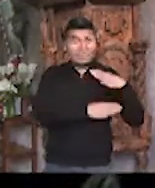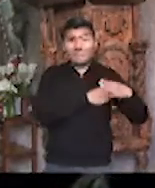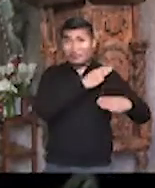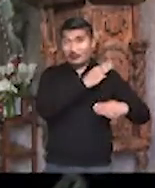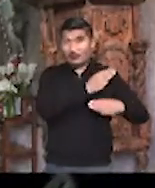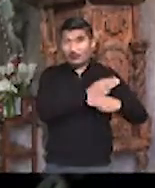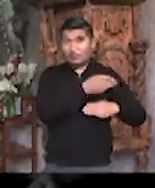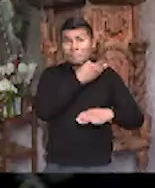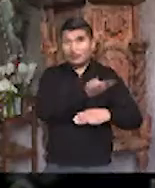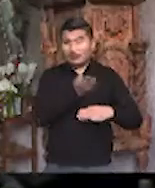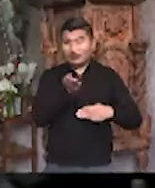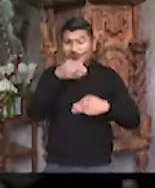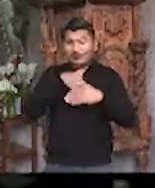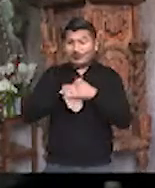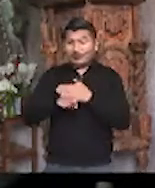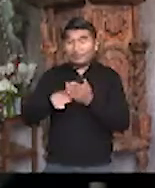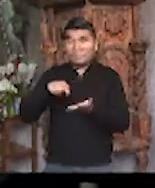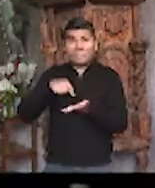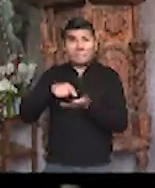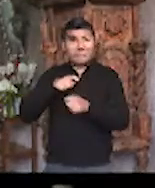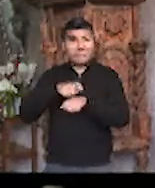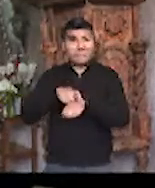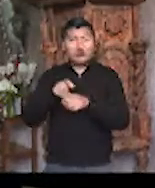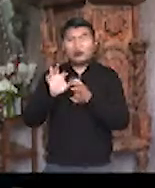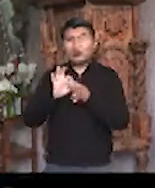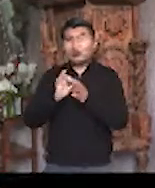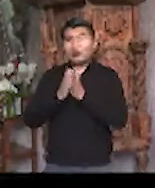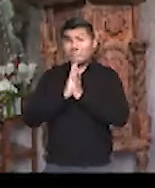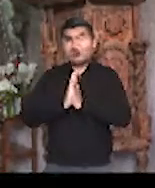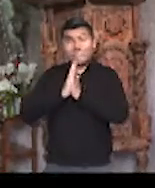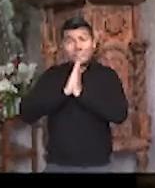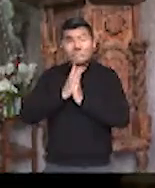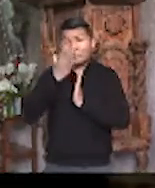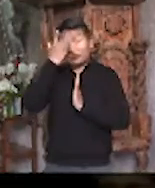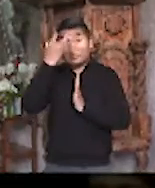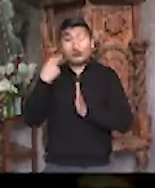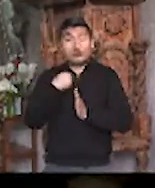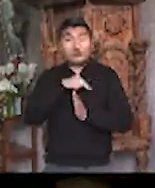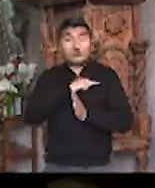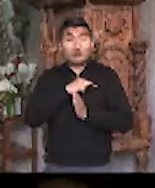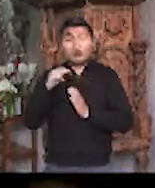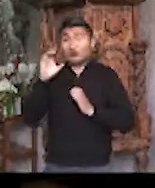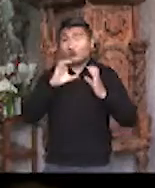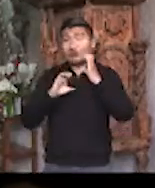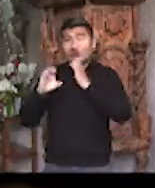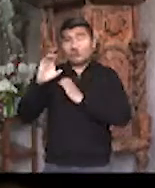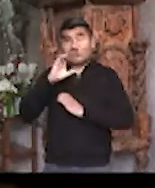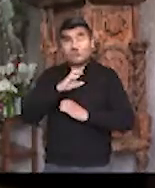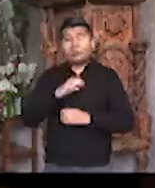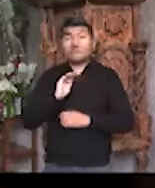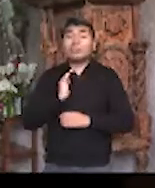a este momento de oración porque buscamos a jesús